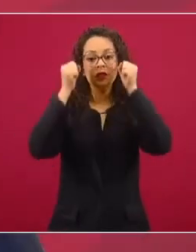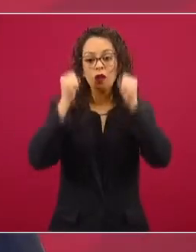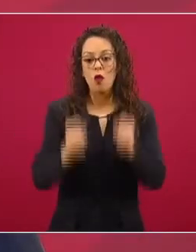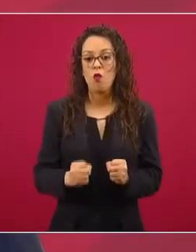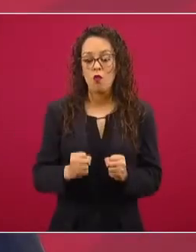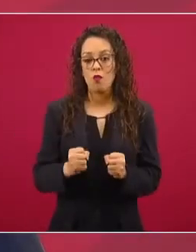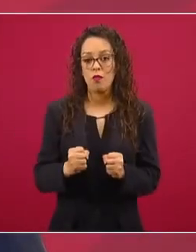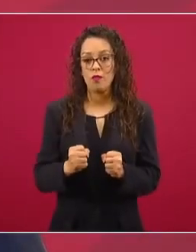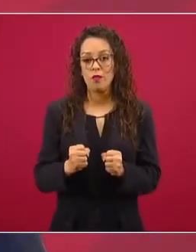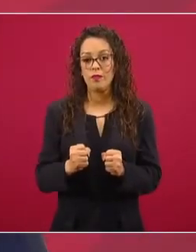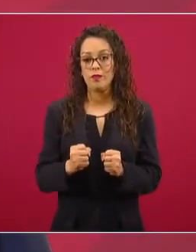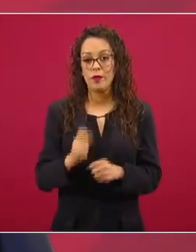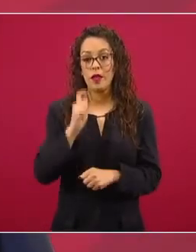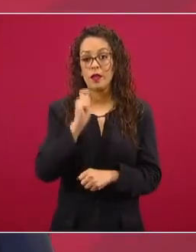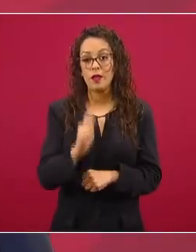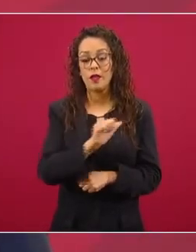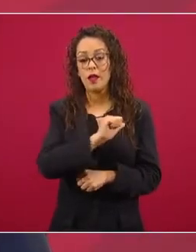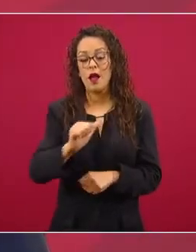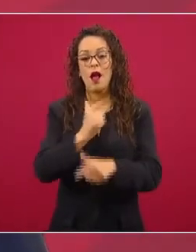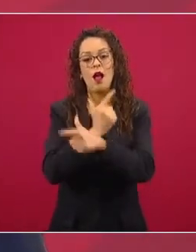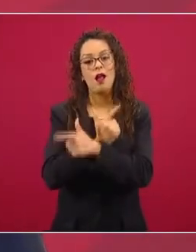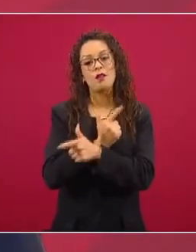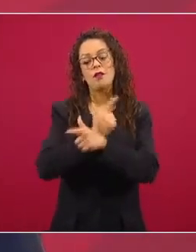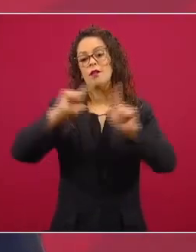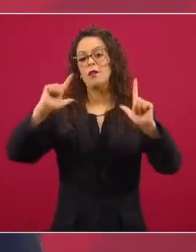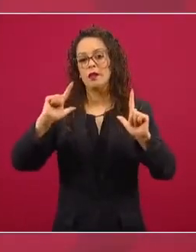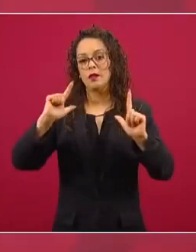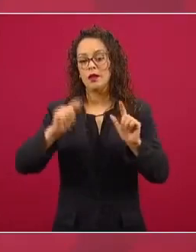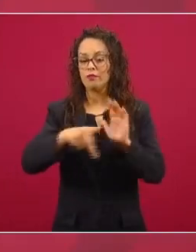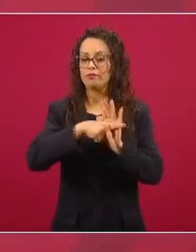convicción, la libertad de prensa.